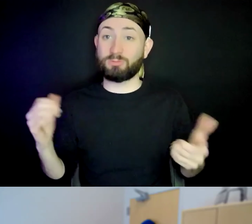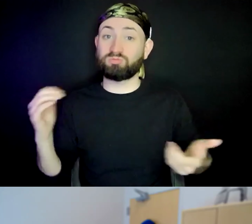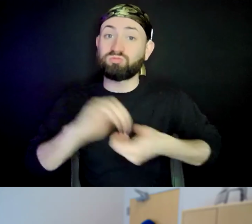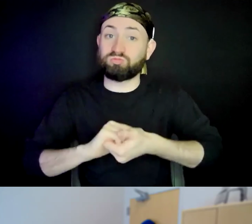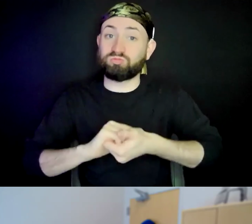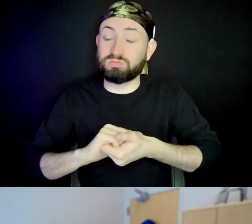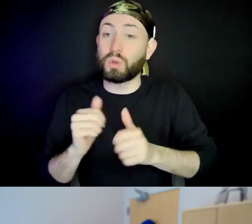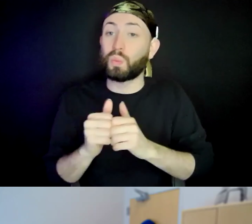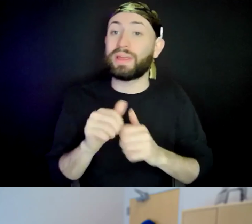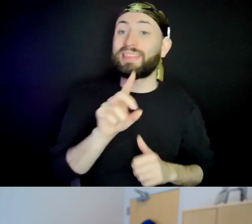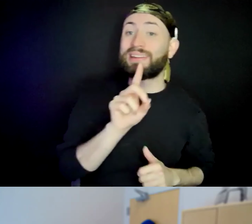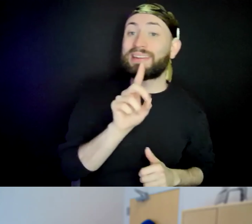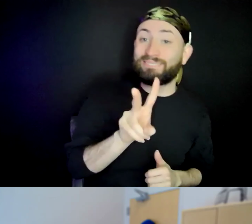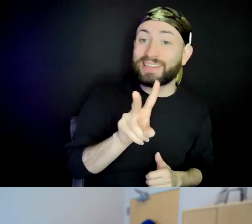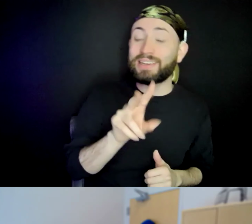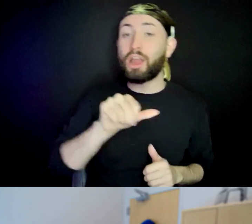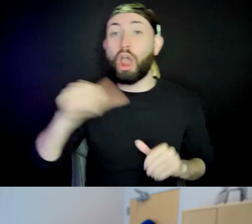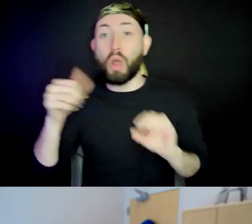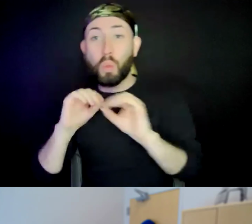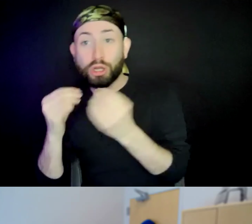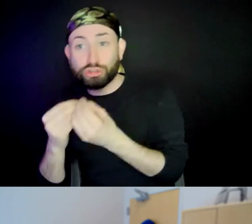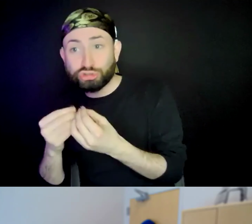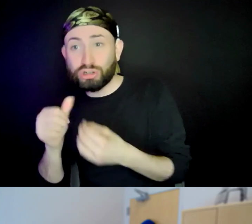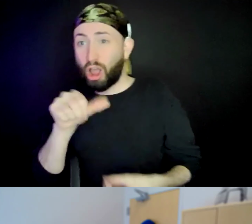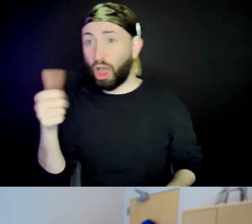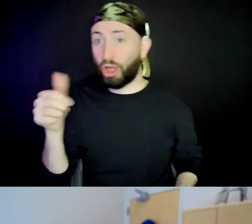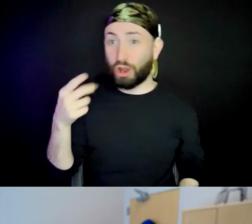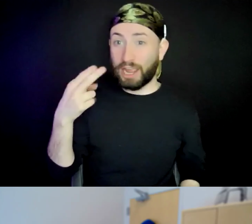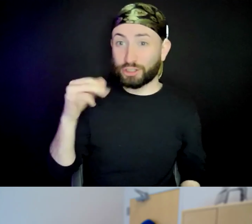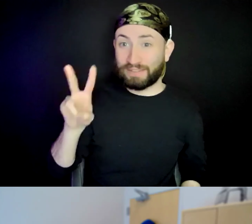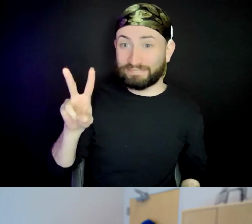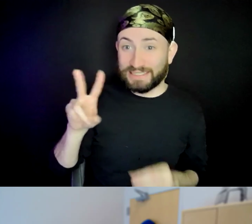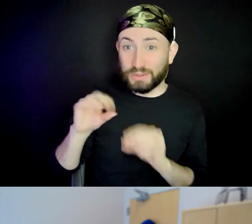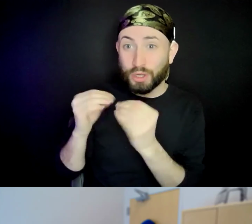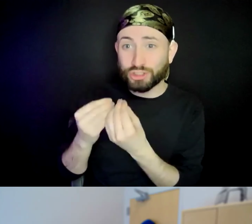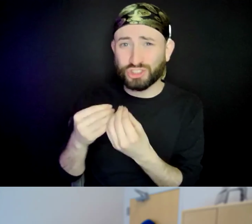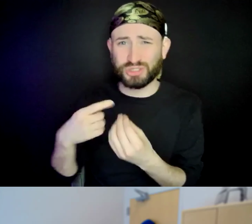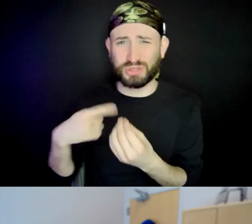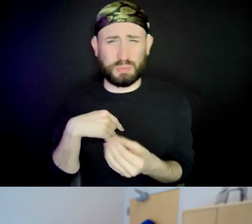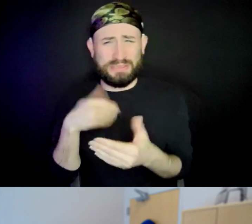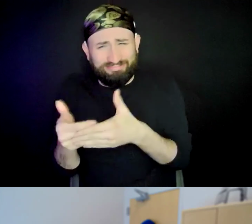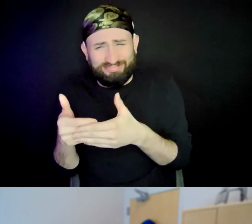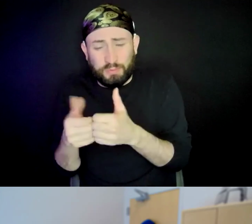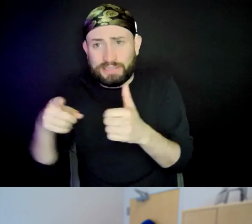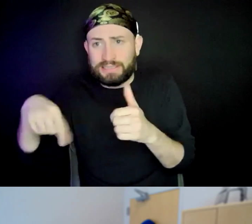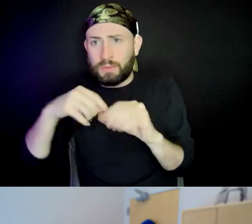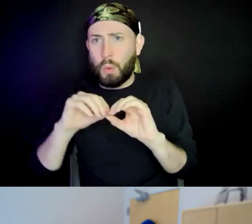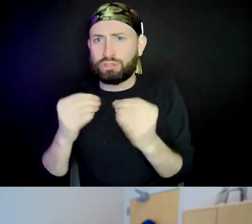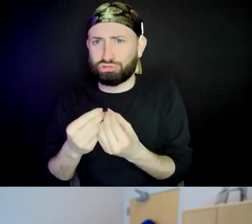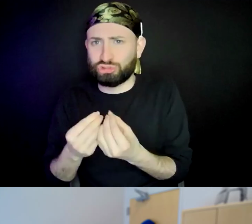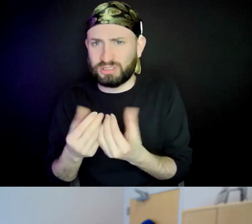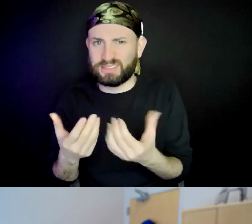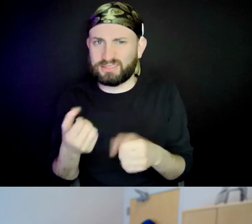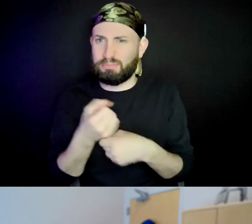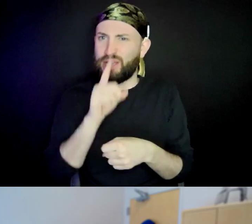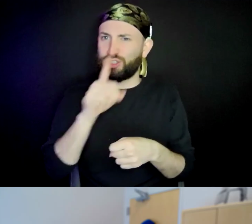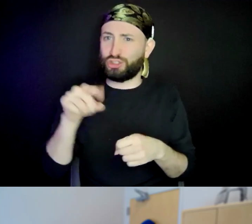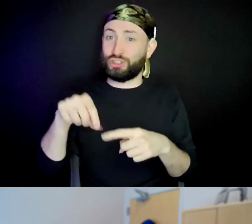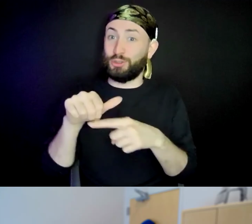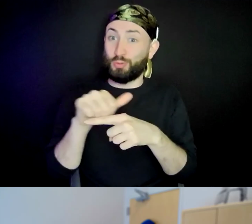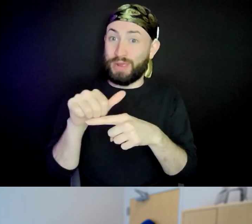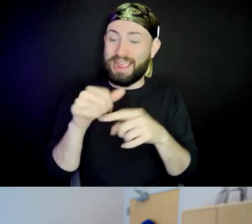capacitaciones en todo el país, tanto en persona como virtuales, y estas pueden ser capacitaciones entre organizaciones contra